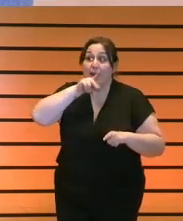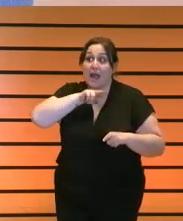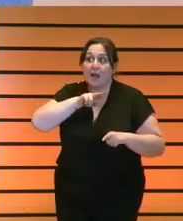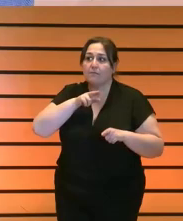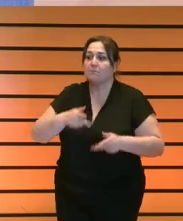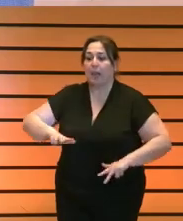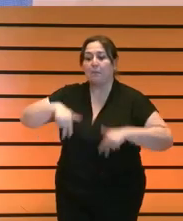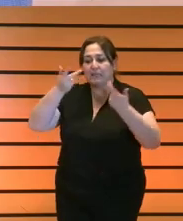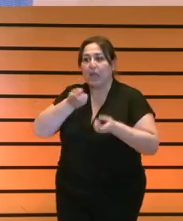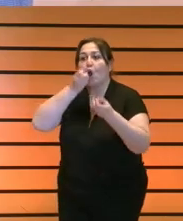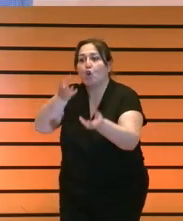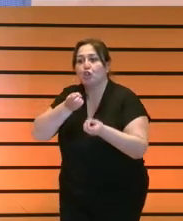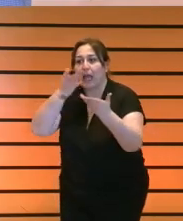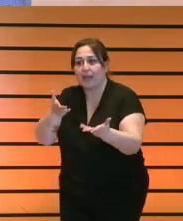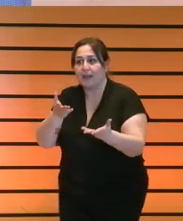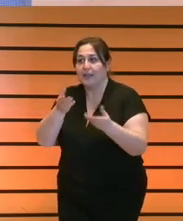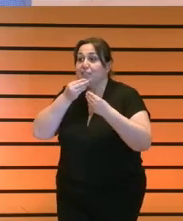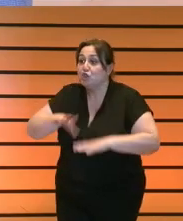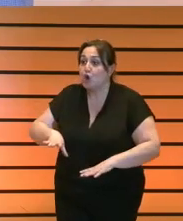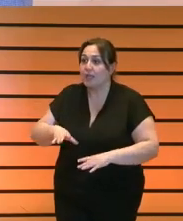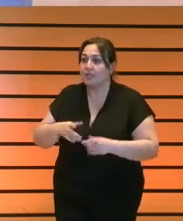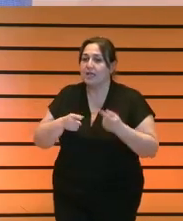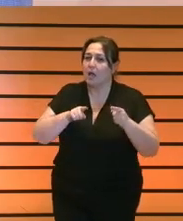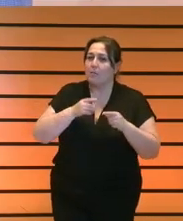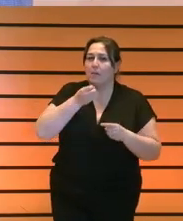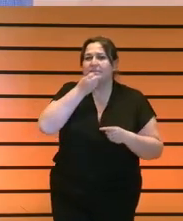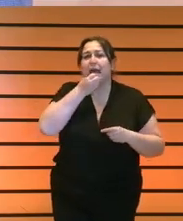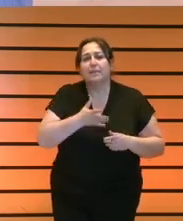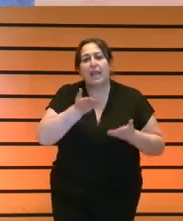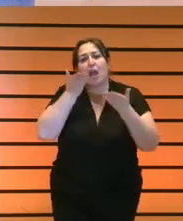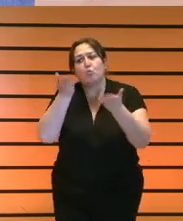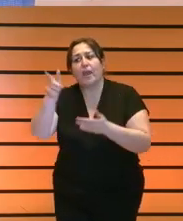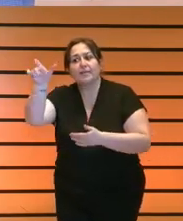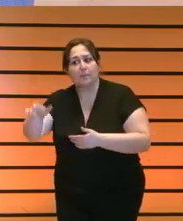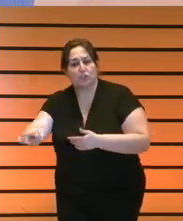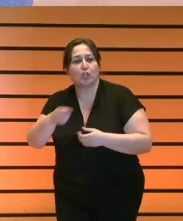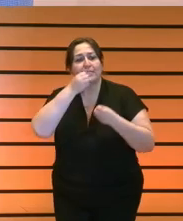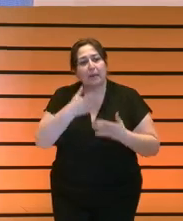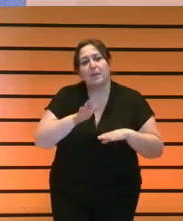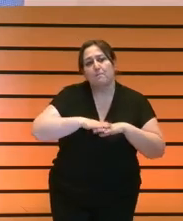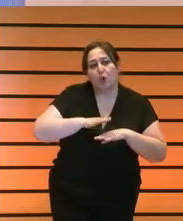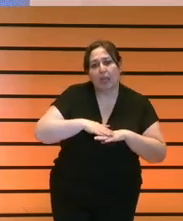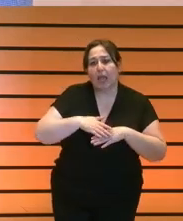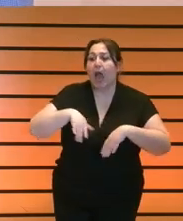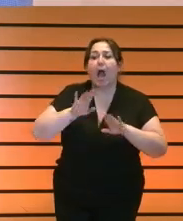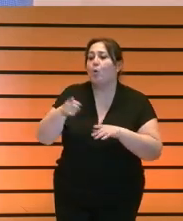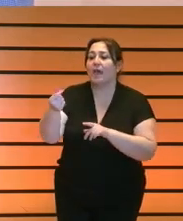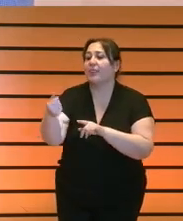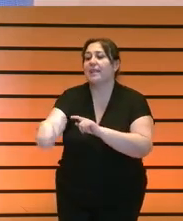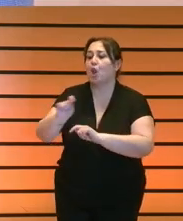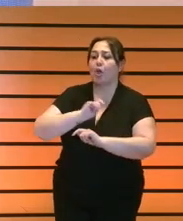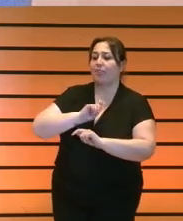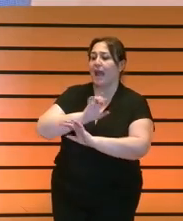contarnos relatos de por qué está bien que ayudemos a una persona, aunque no vayamos a tener un retorno económico o un